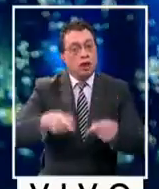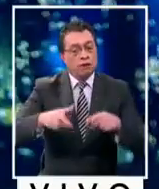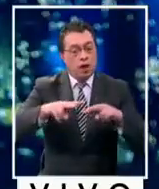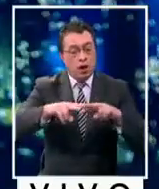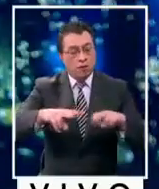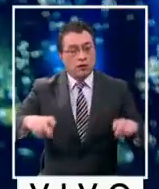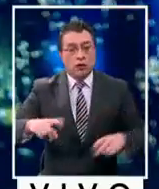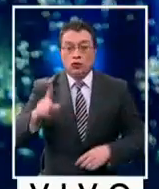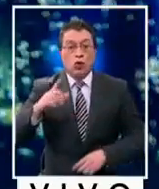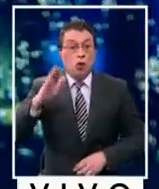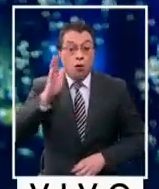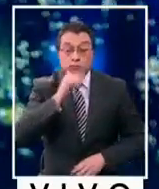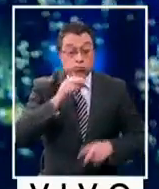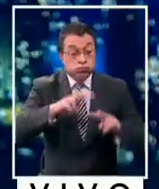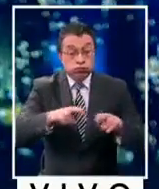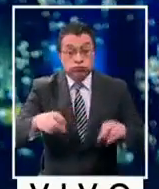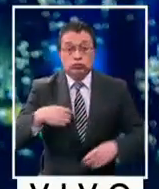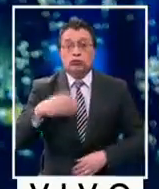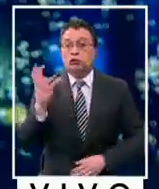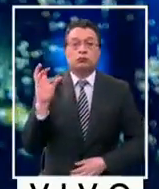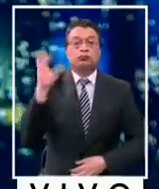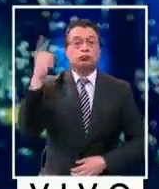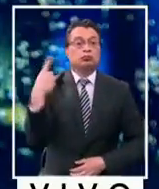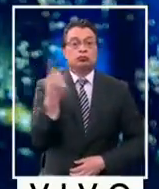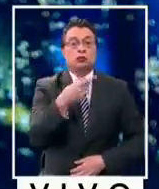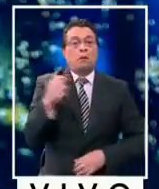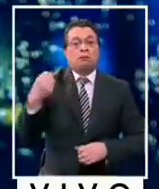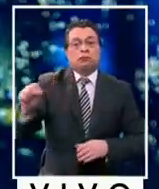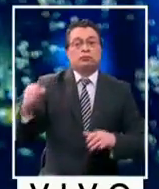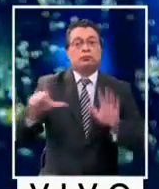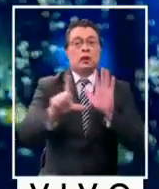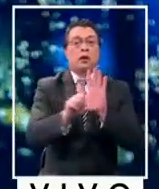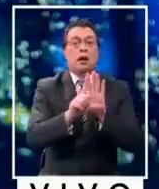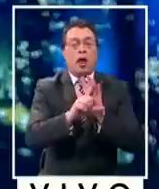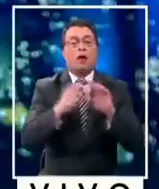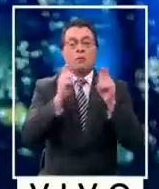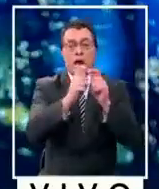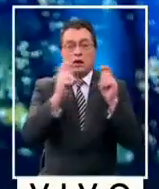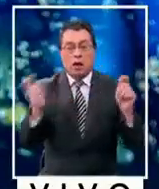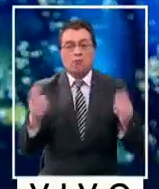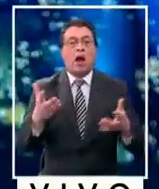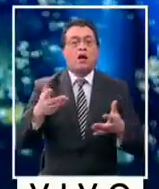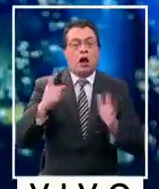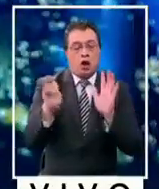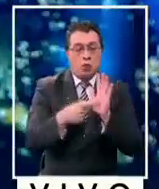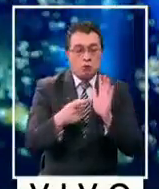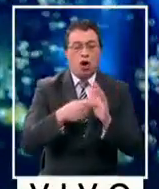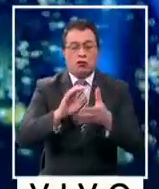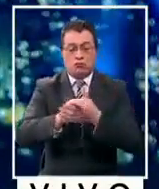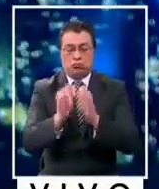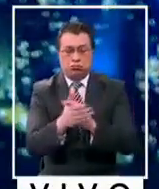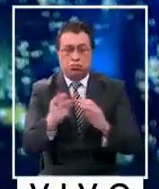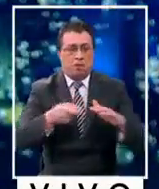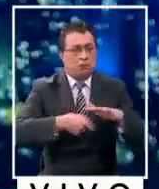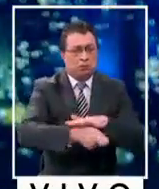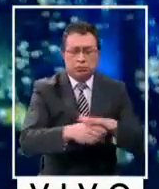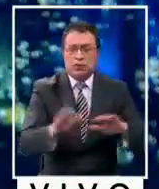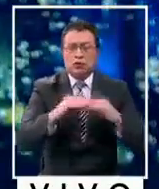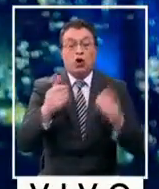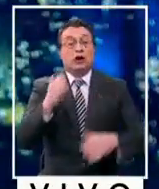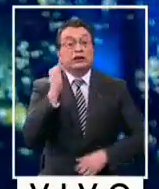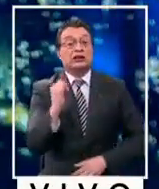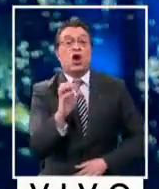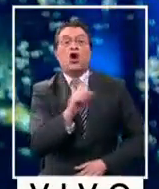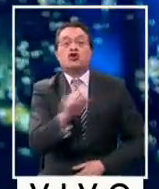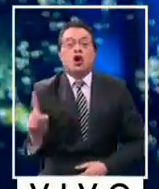Sin eso, no sabremos si eventuales delitos en el marco de una campaña como tributarios, de cohecho o tráfico de influencia ocurrieron o no